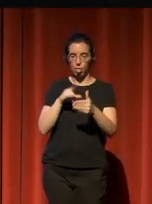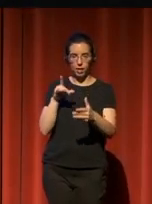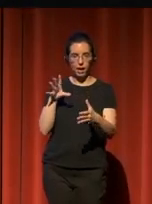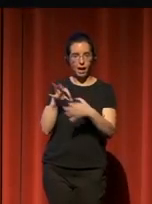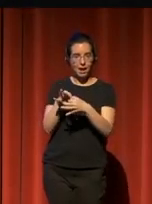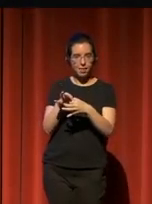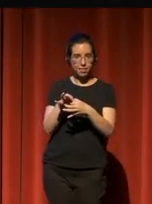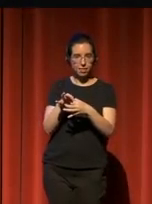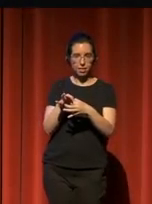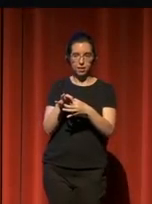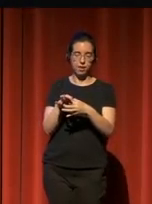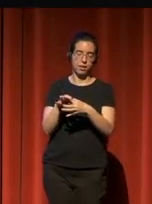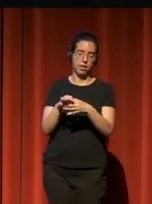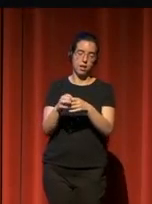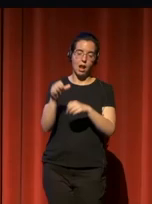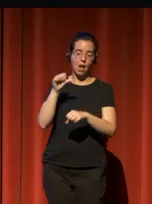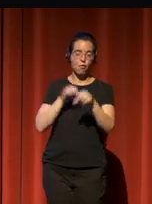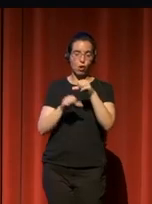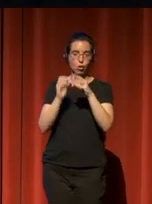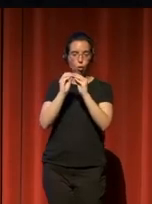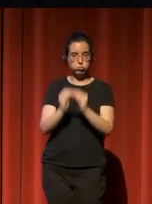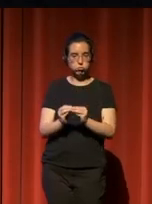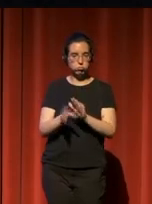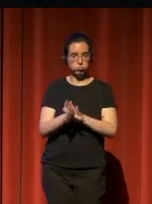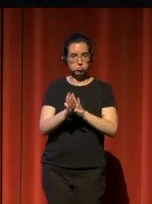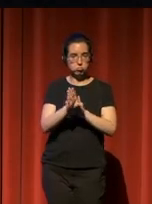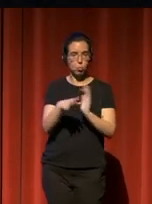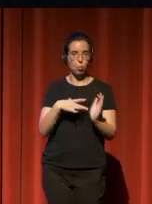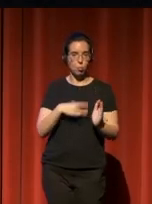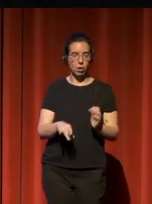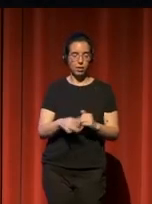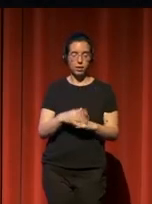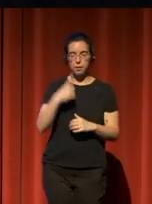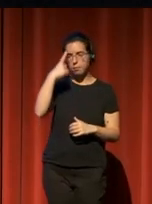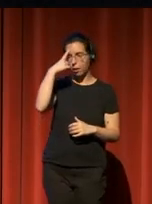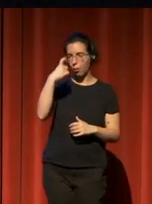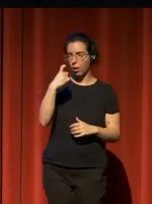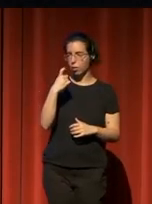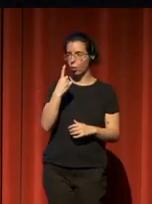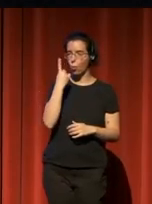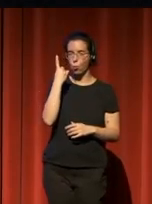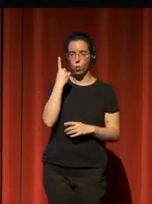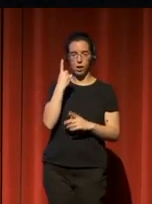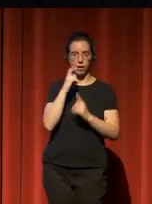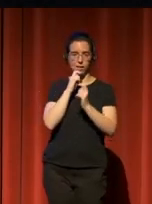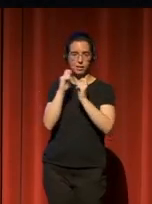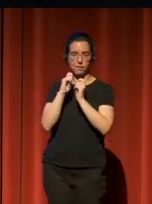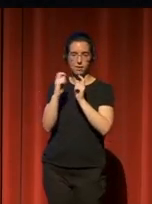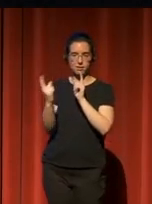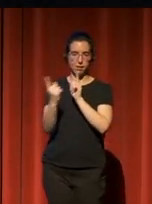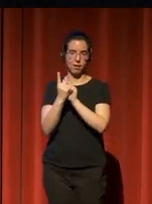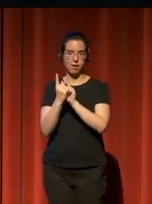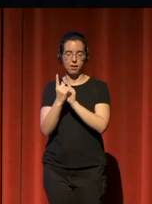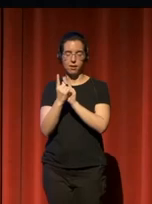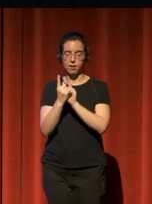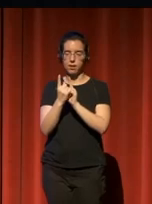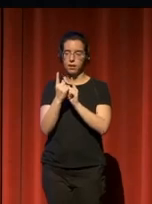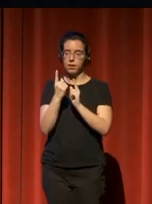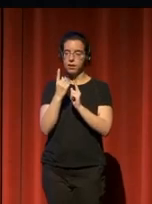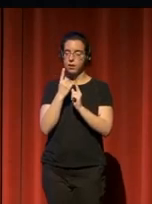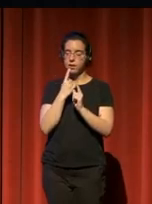eh los laboratorios ciudadanos no recuerdo una una entrevista que se contaba